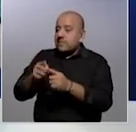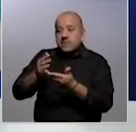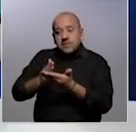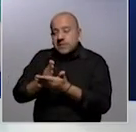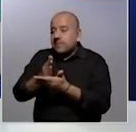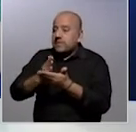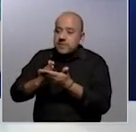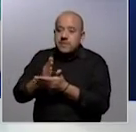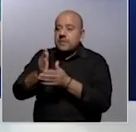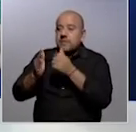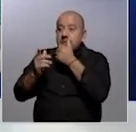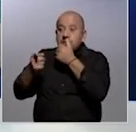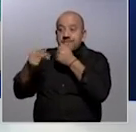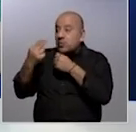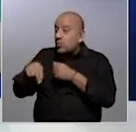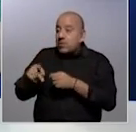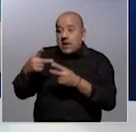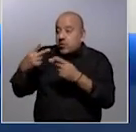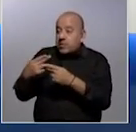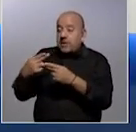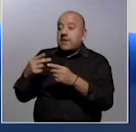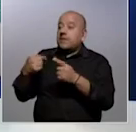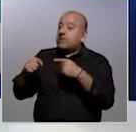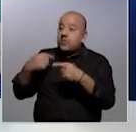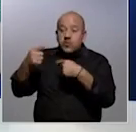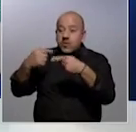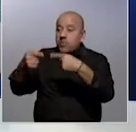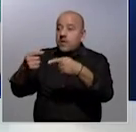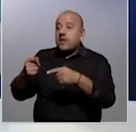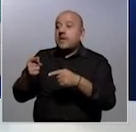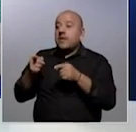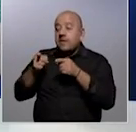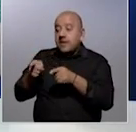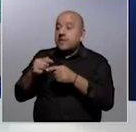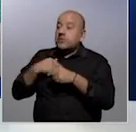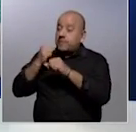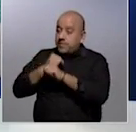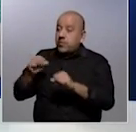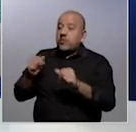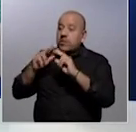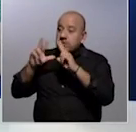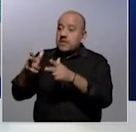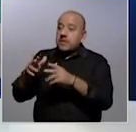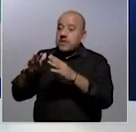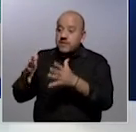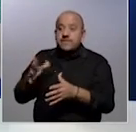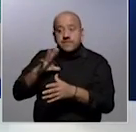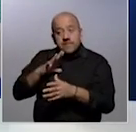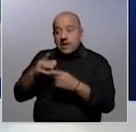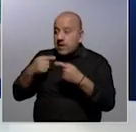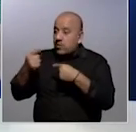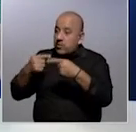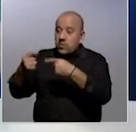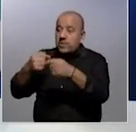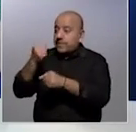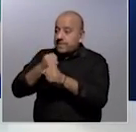este que nunca va a parar y continuo y en ese caso puedo decirte que bueno que hay que seguir trabajando